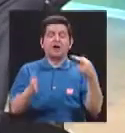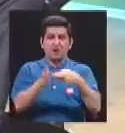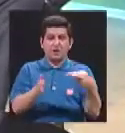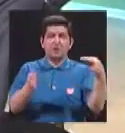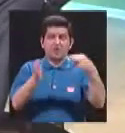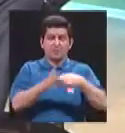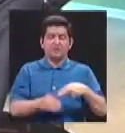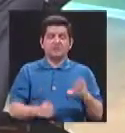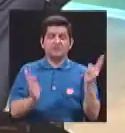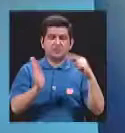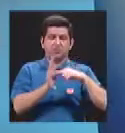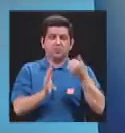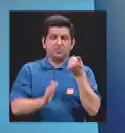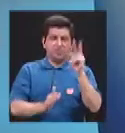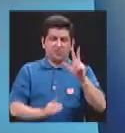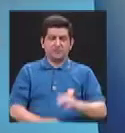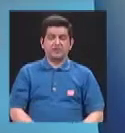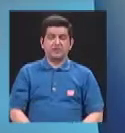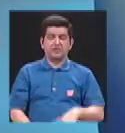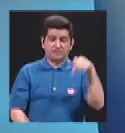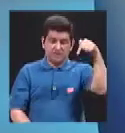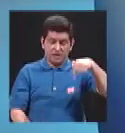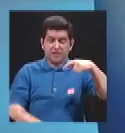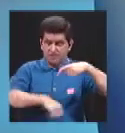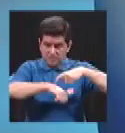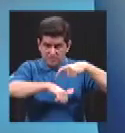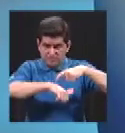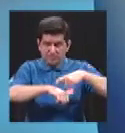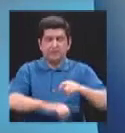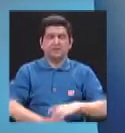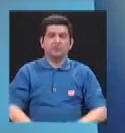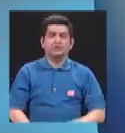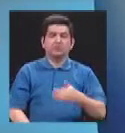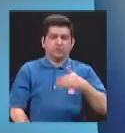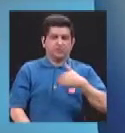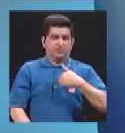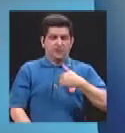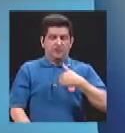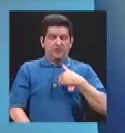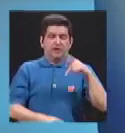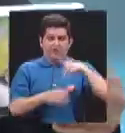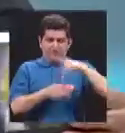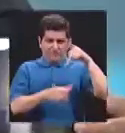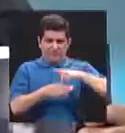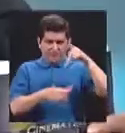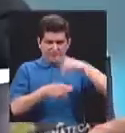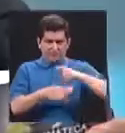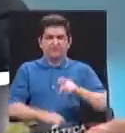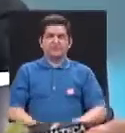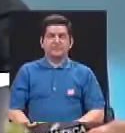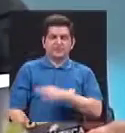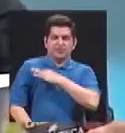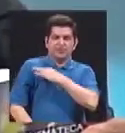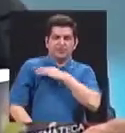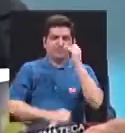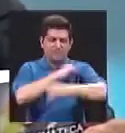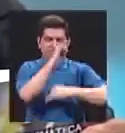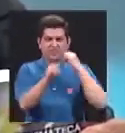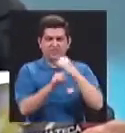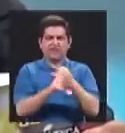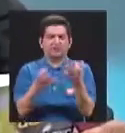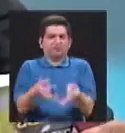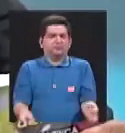se repetirá en este 2013 en que nos encontramos, con la participación de